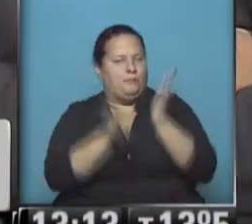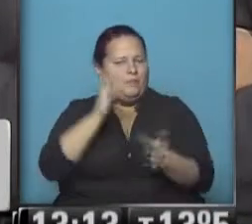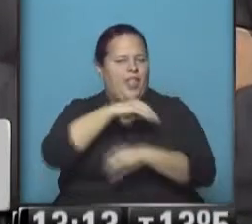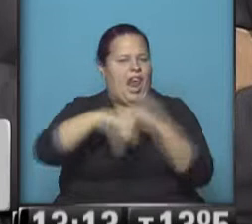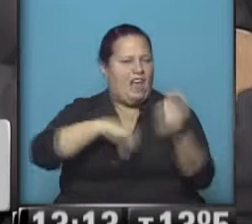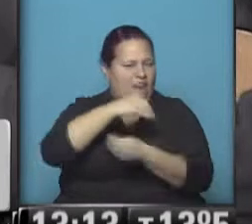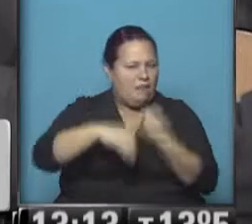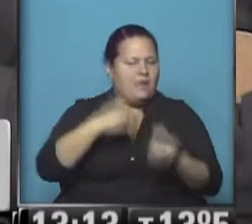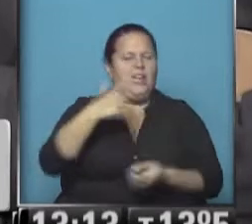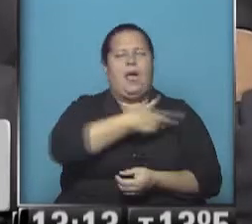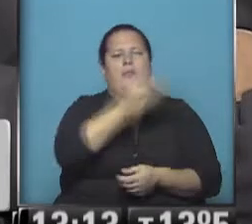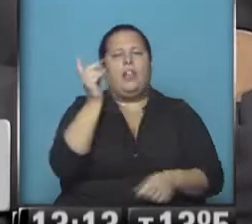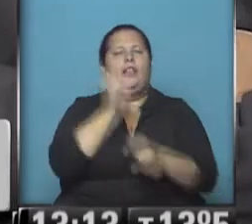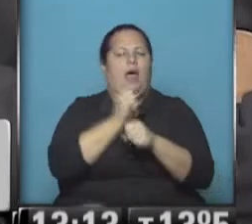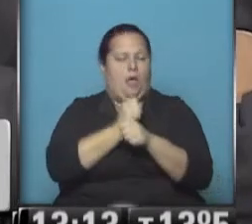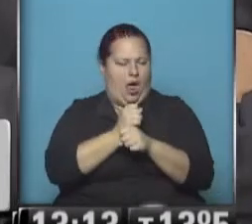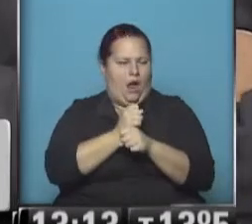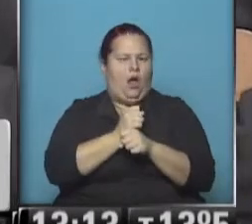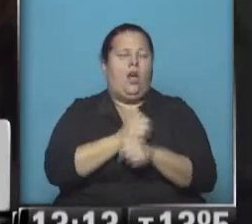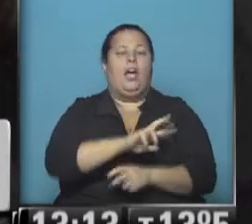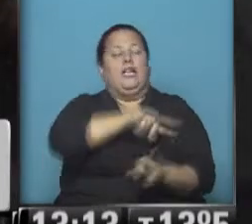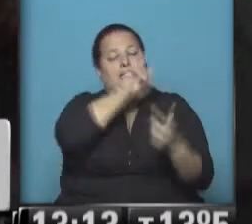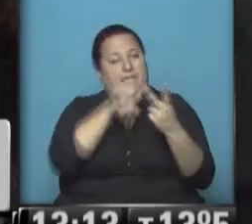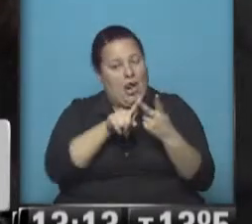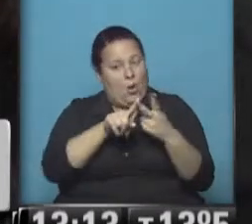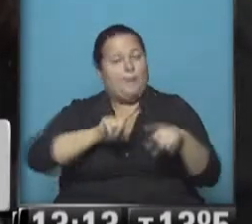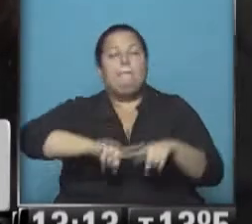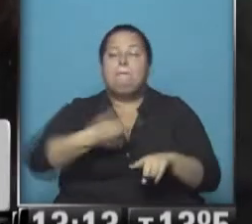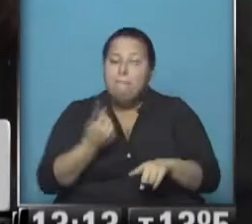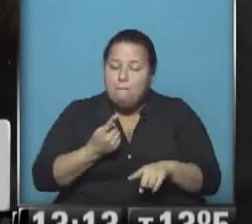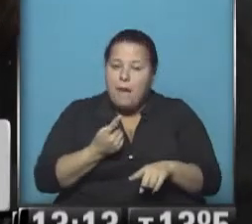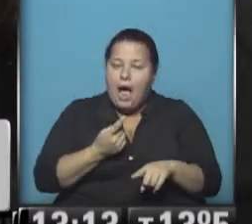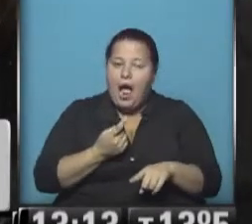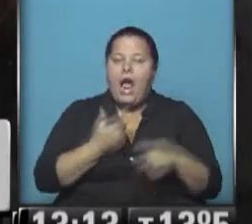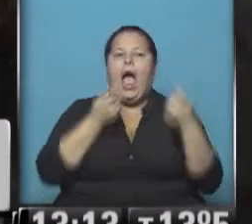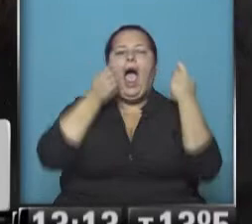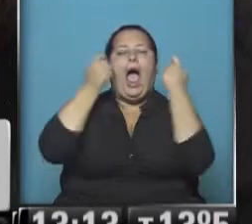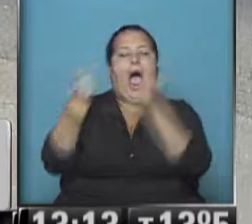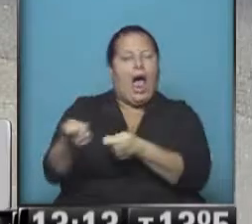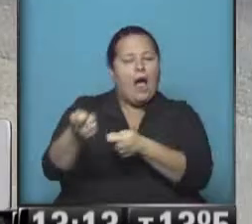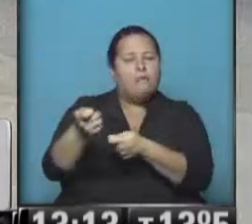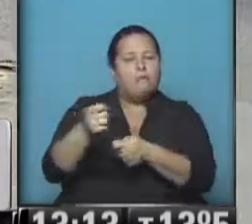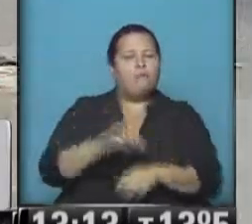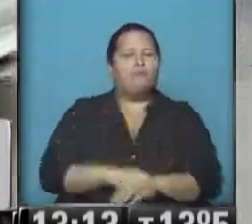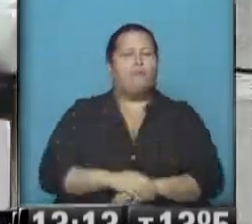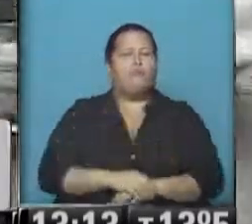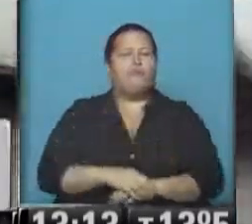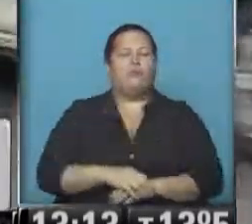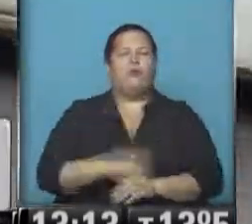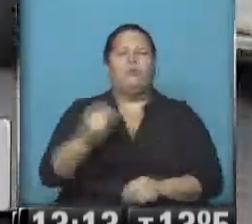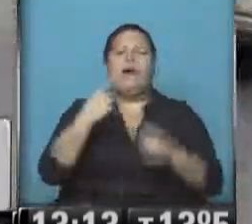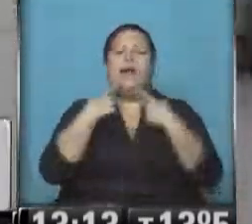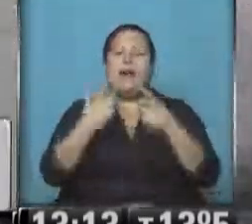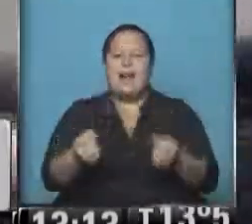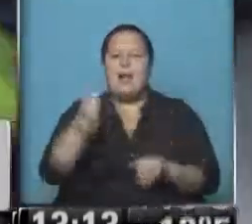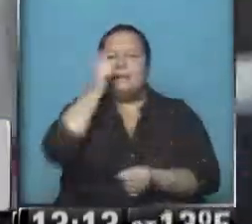intrafamiliar, social, laboral. En segundo lugar, el paro es en apoyo al reclamo de